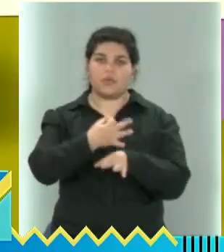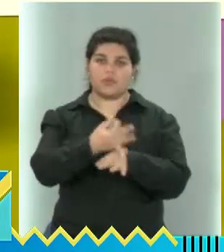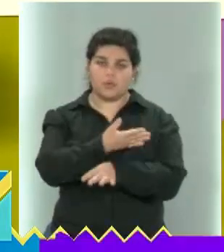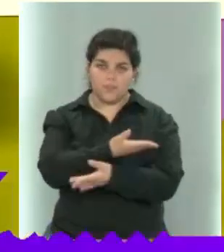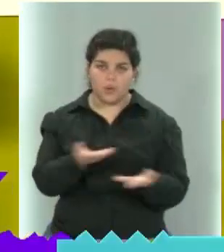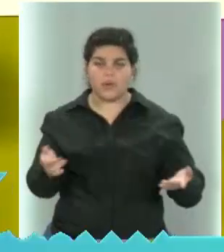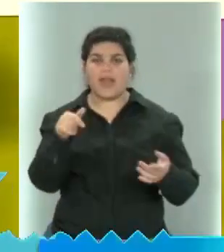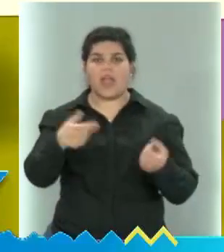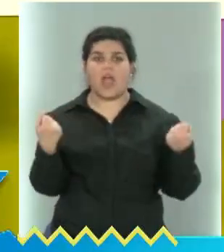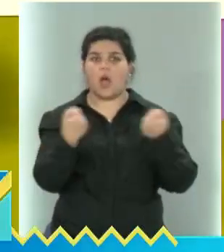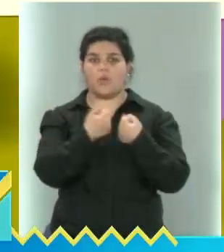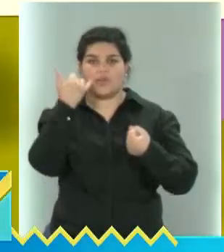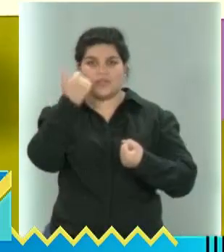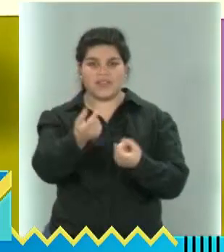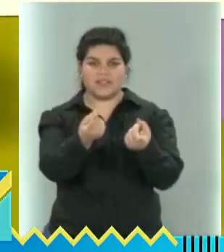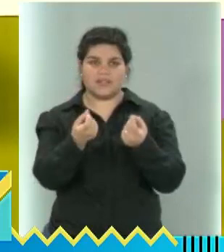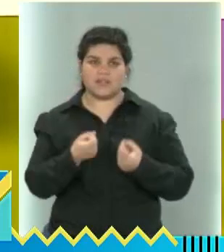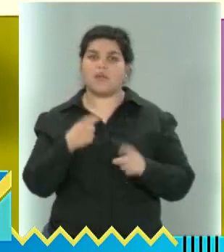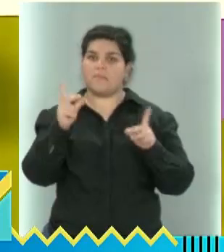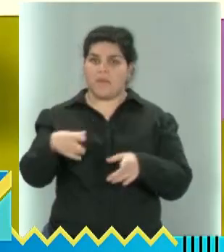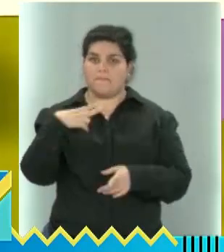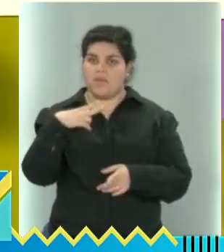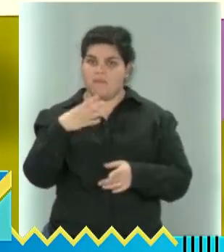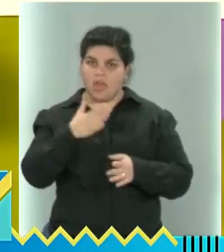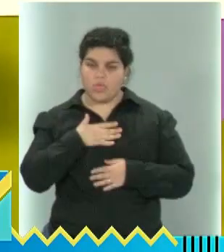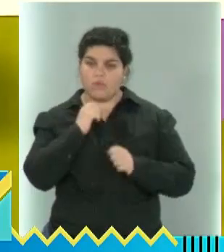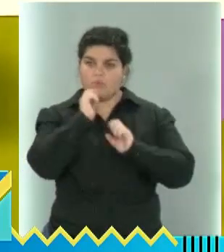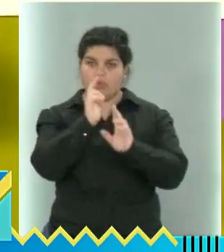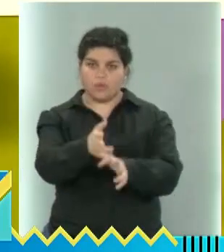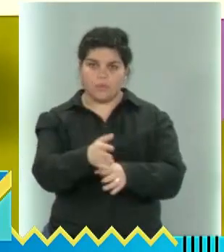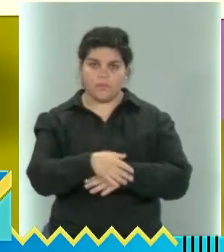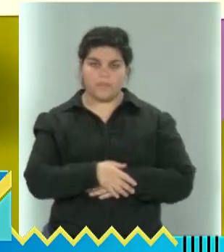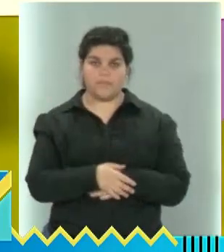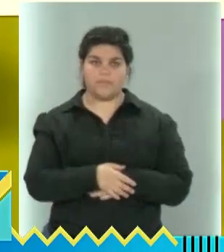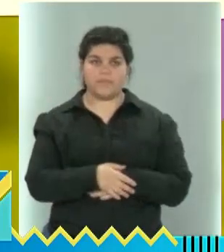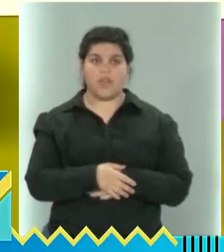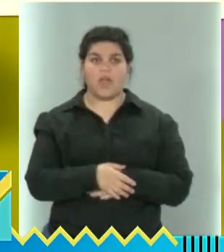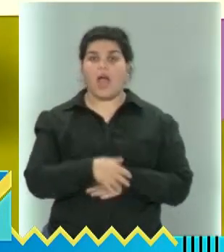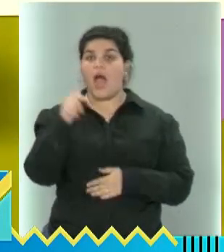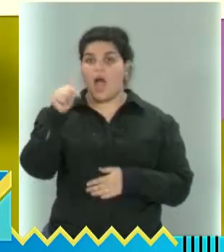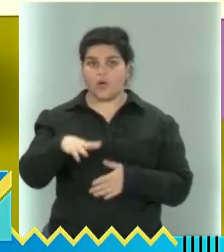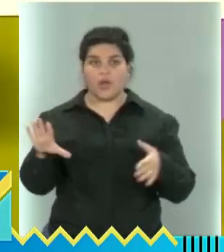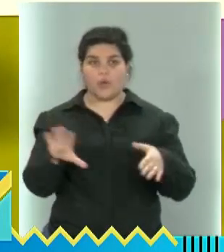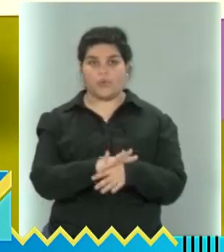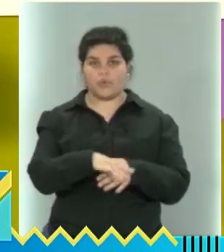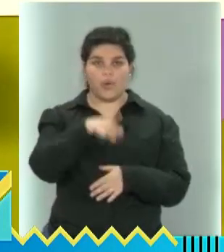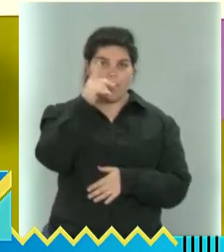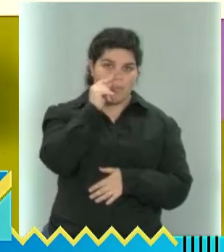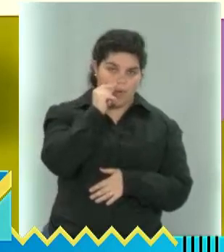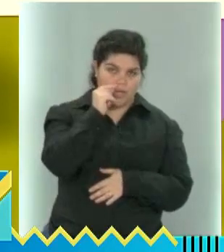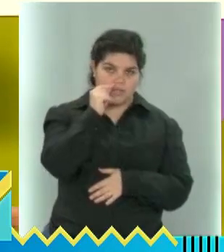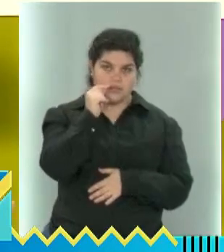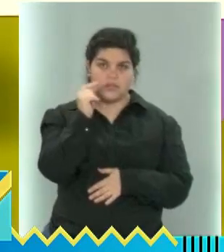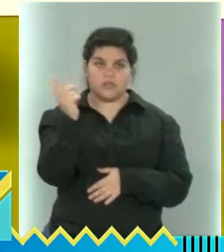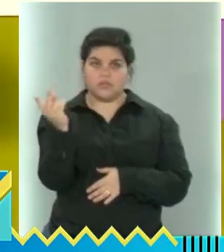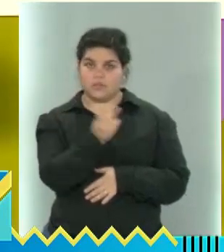algún acuerdo, ¿no? Esto ya es una cuestión también hasta personal, poniéndolo en esos términos. Vamos a aprovechar que tenemos papás en el piso, pero